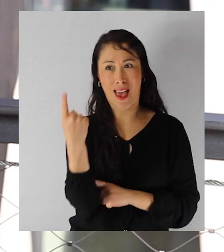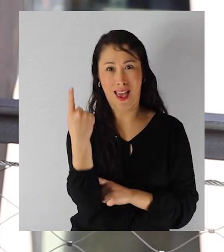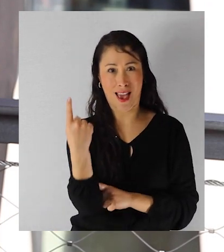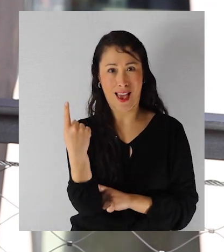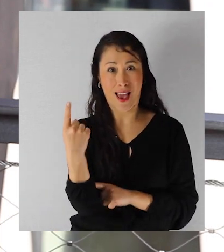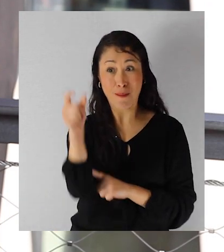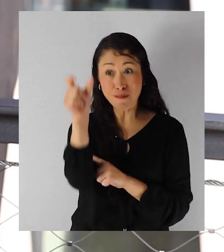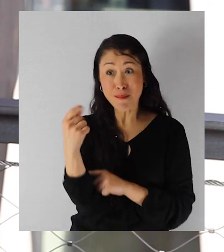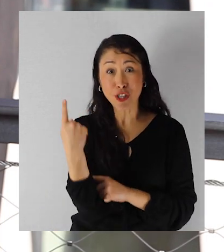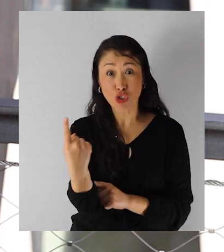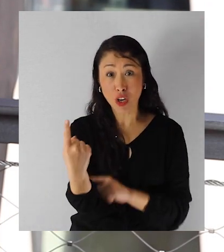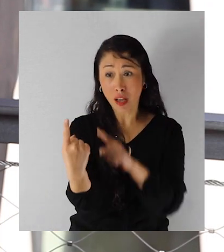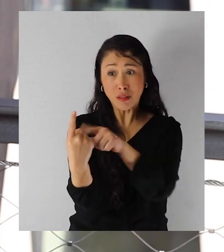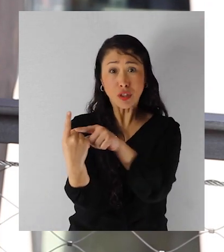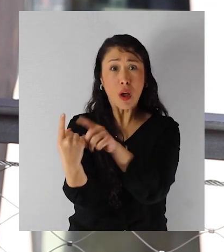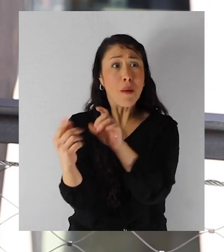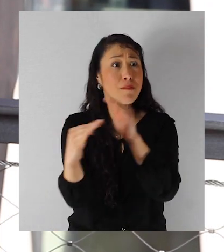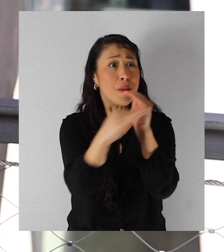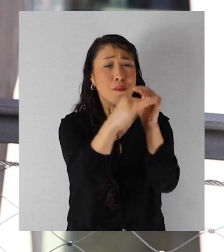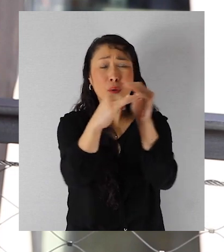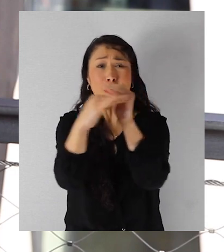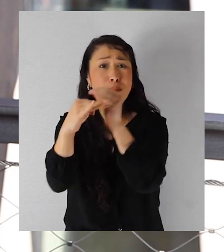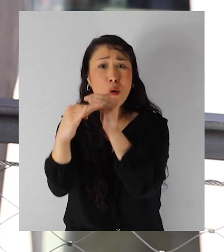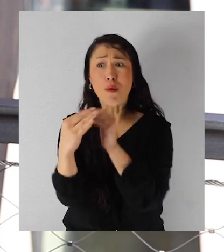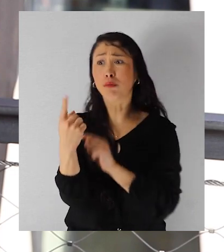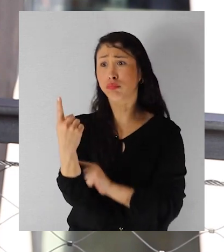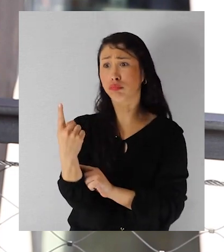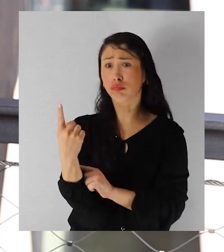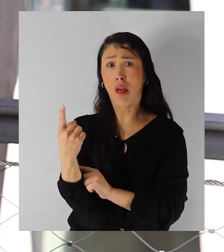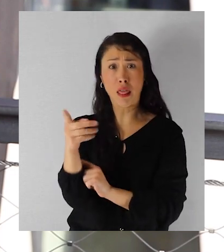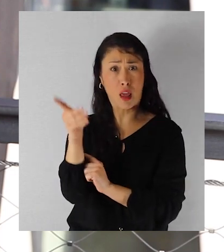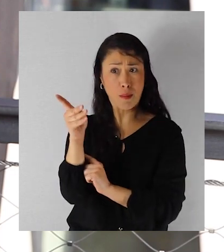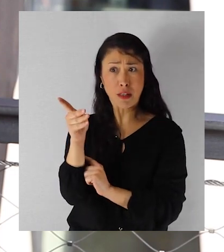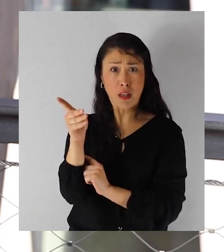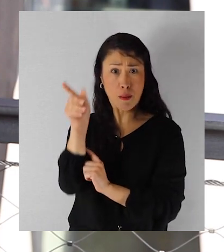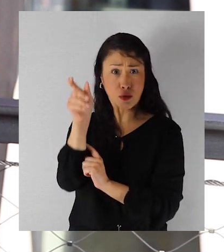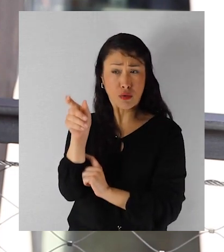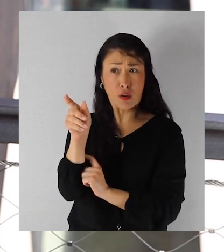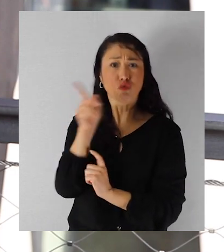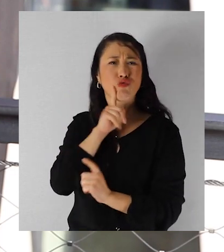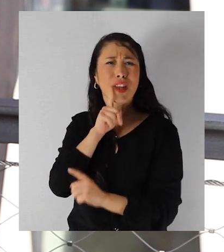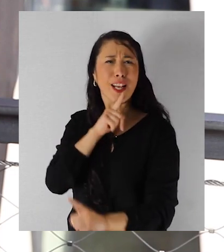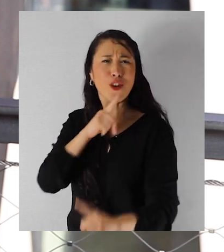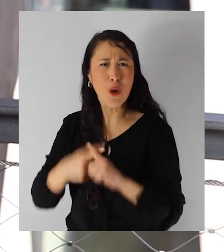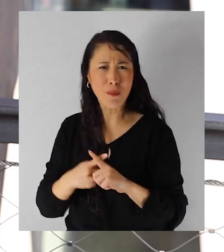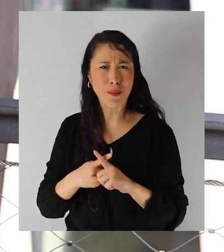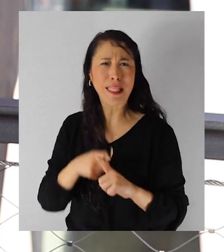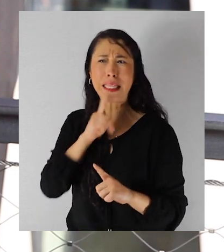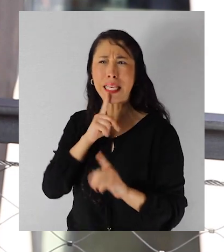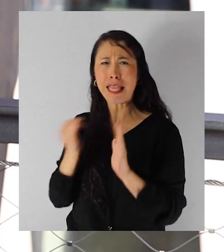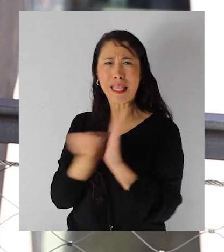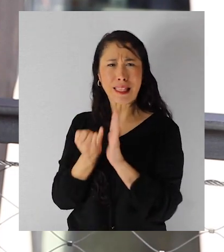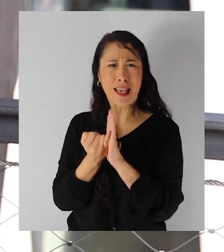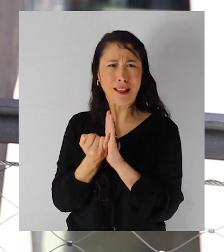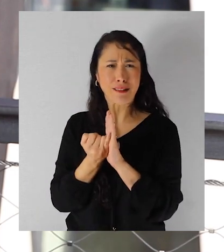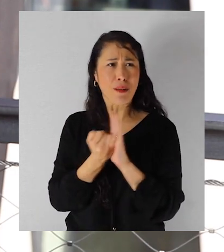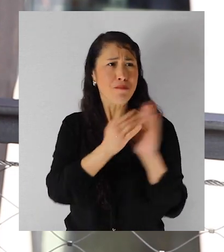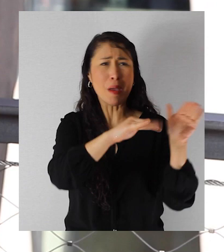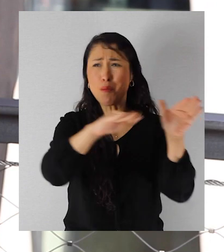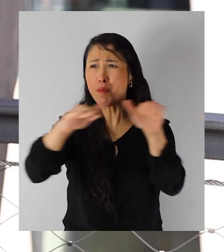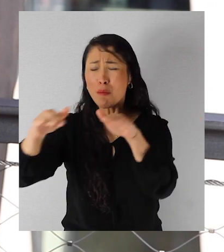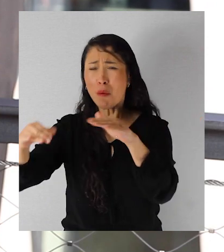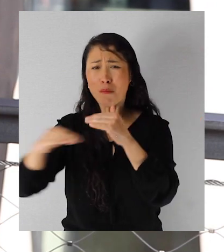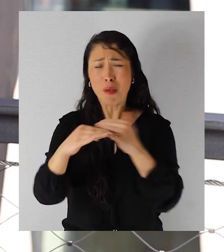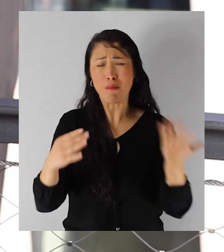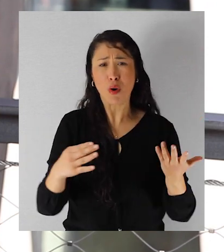persona. Y esas personas, como todas las demás personas, tienen un nombre y una identidad. La mejor manera de acercarse es preguntar